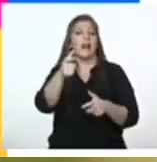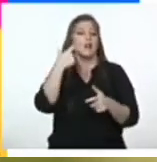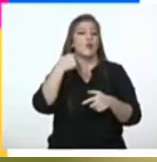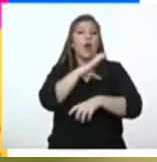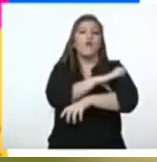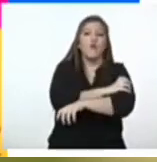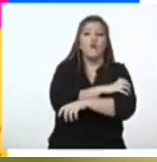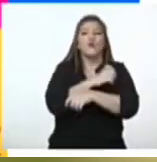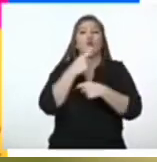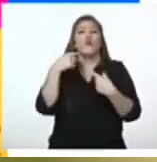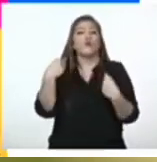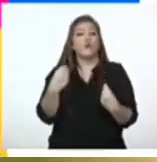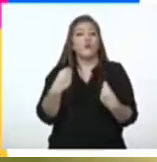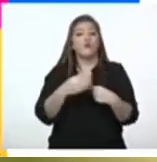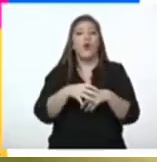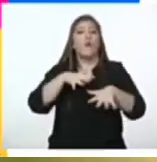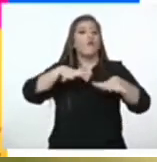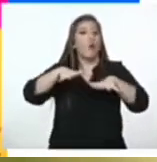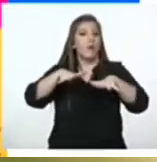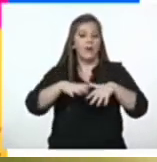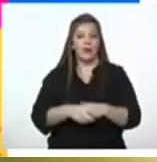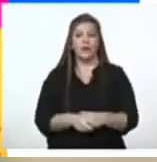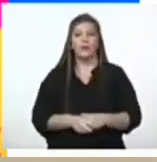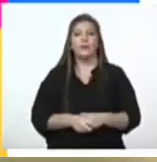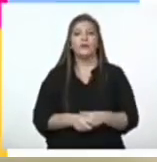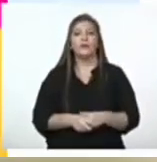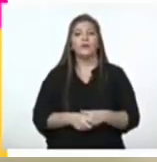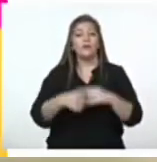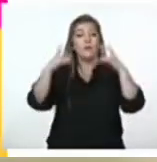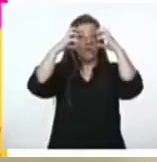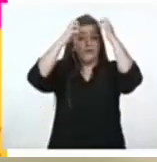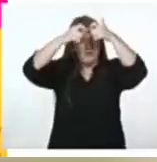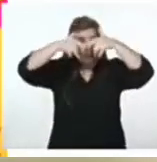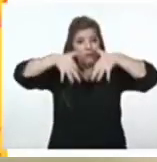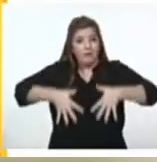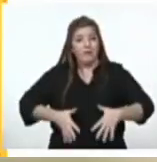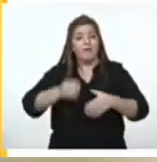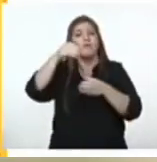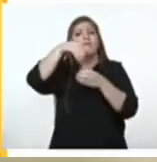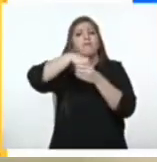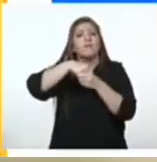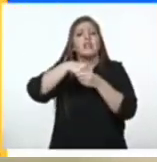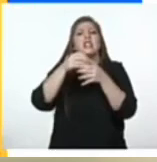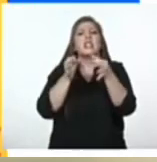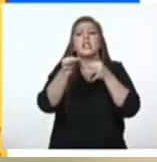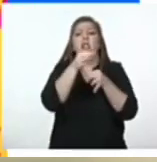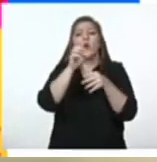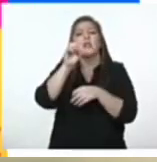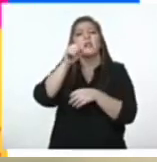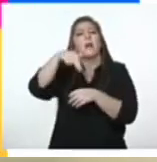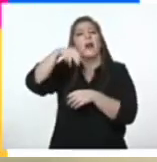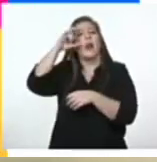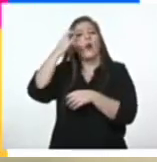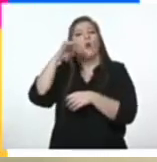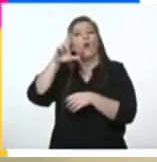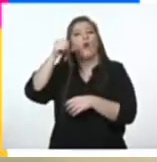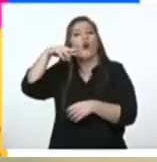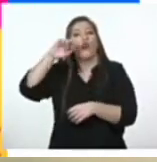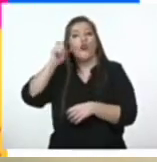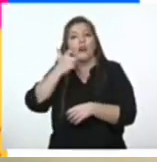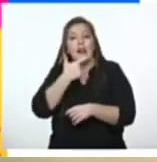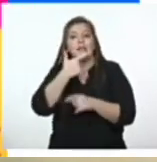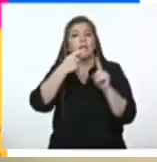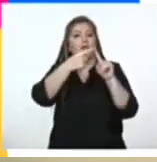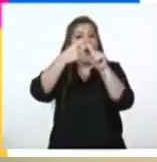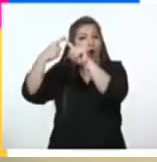músculos, produciendo un movimiento. El sistema nervioso está formado por un conjunto de células llamadas neuronas que se conectan